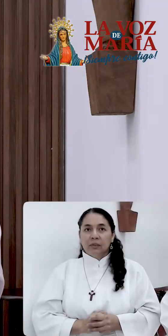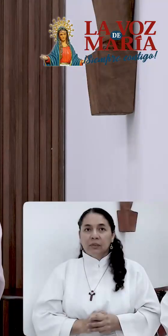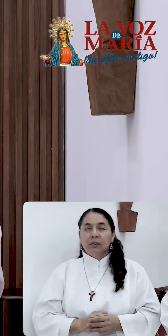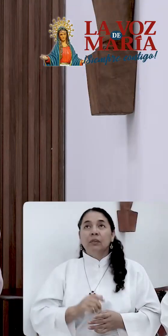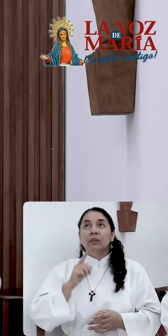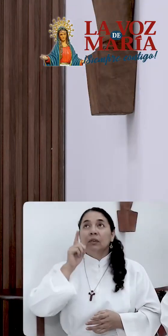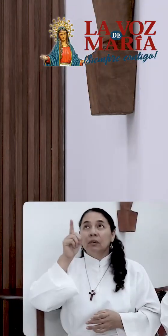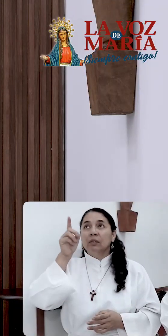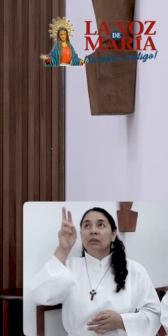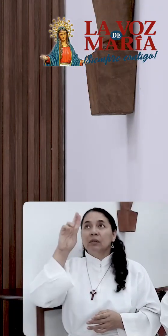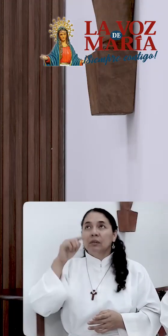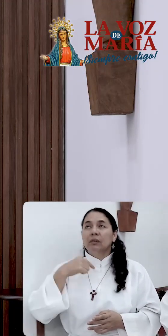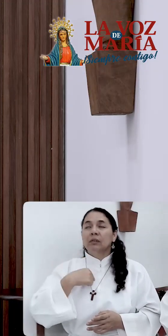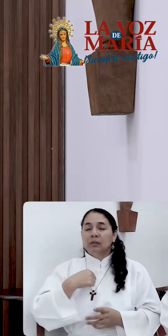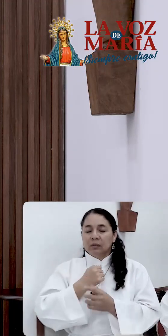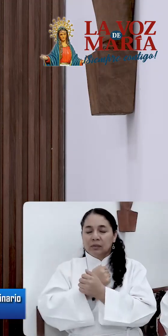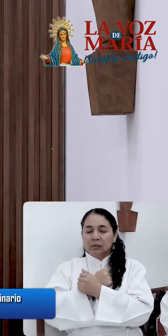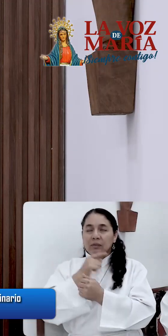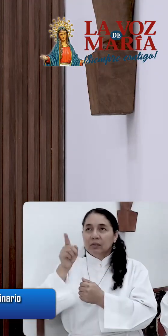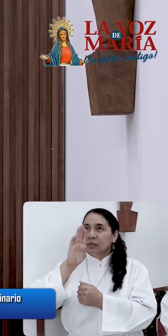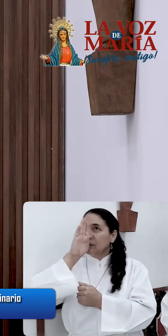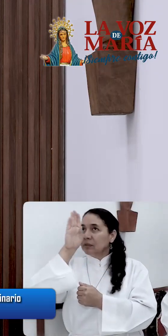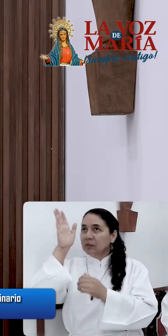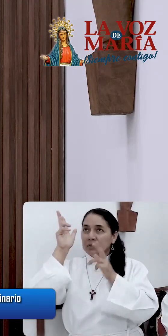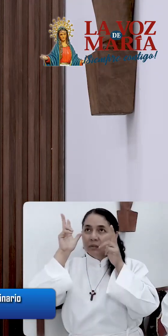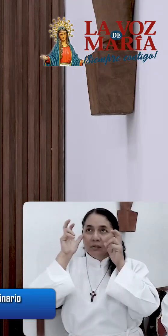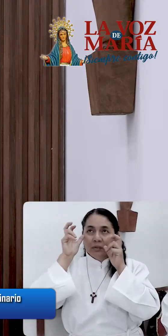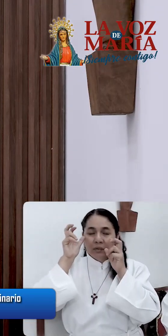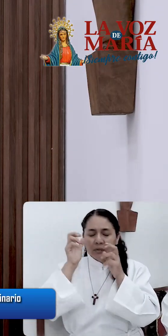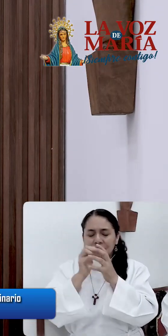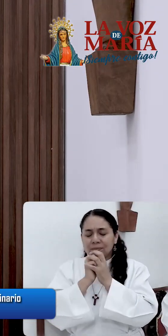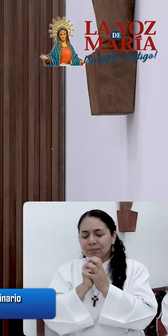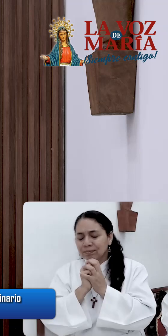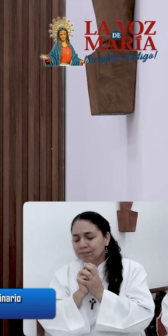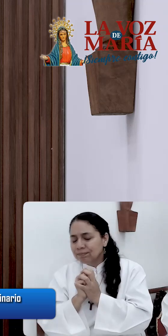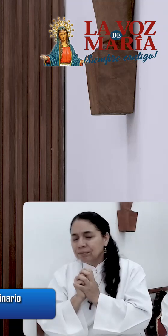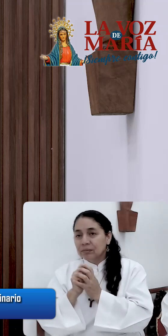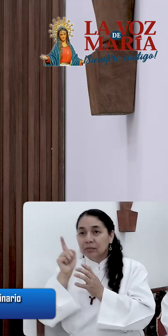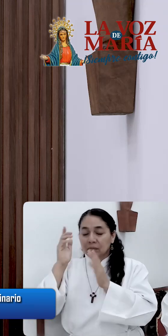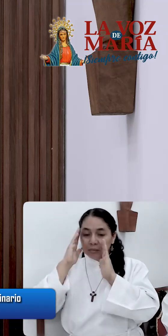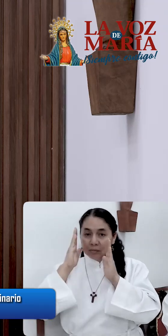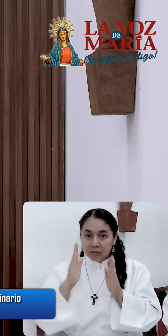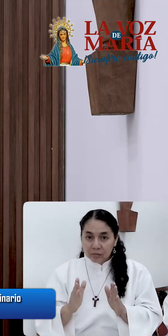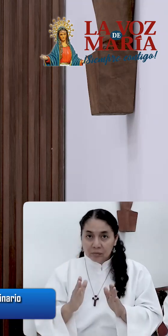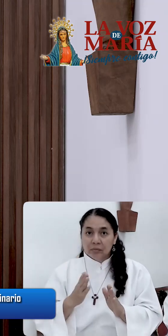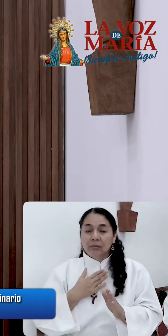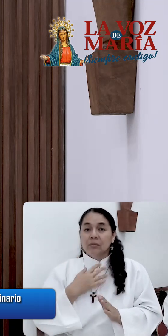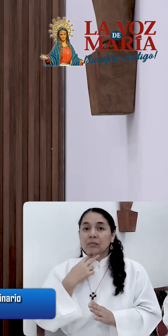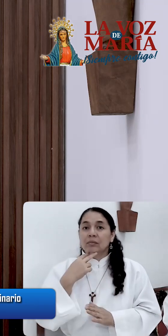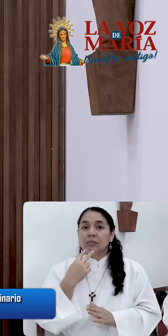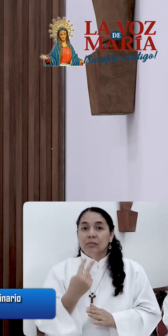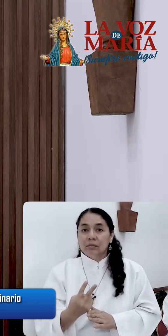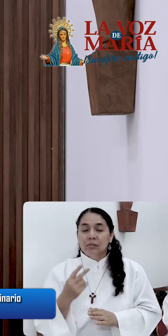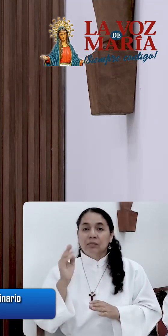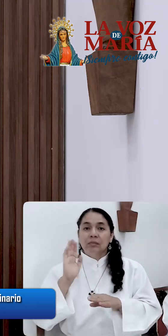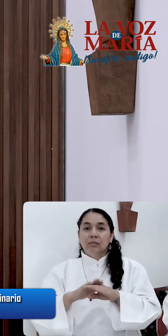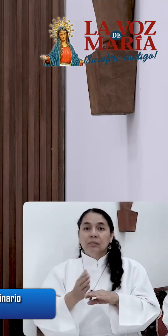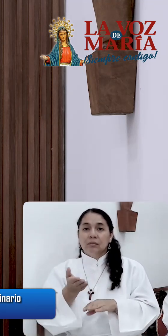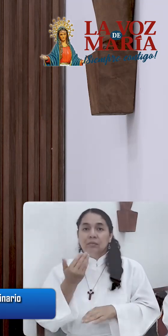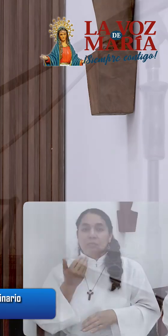Amo al Señor, porque escucha el clamor de mi plegaria, porque me prestó atención cuando mi voz lo llamaba.